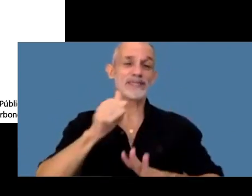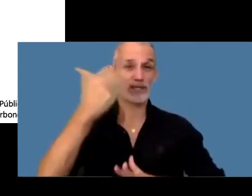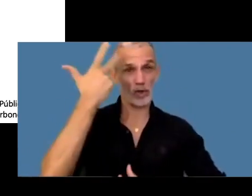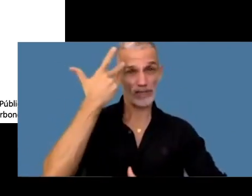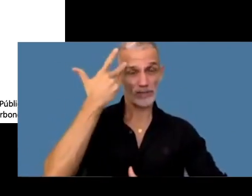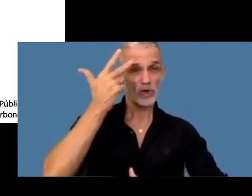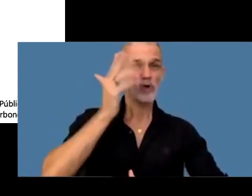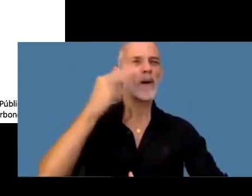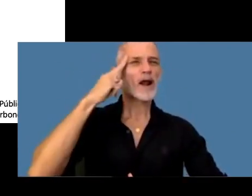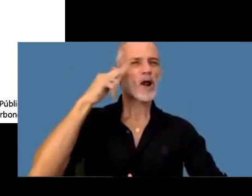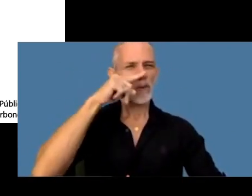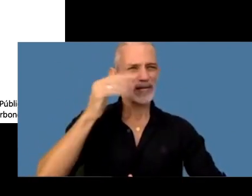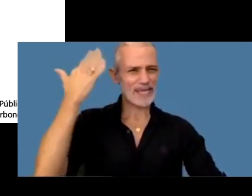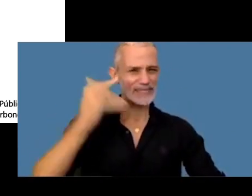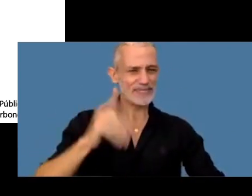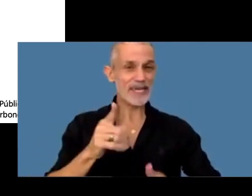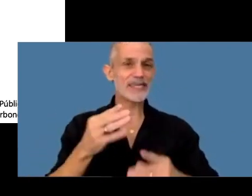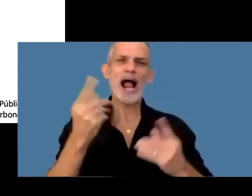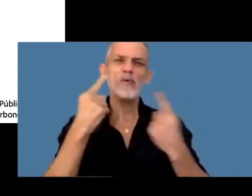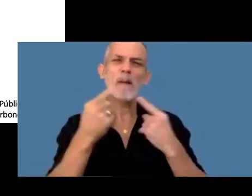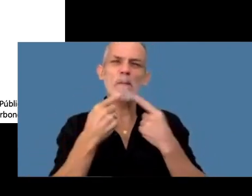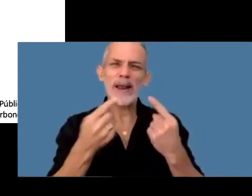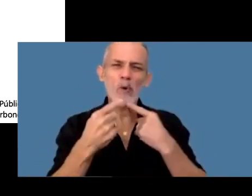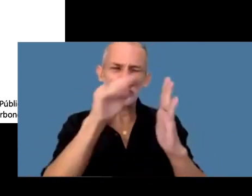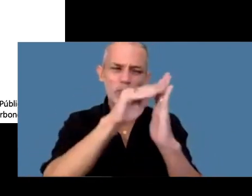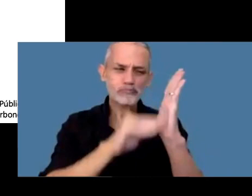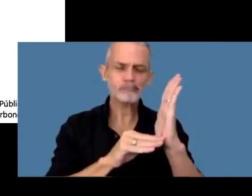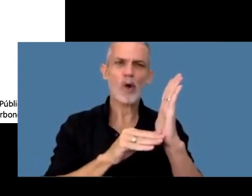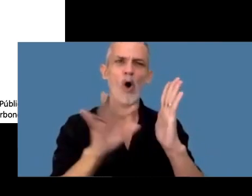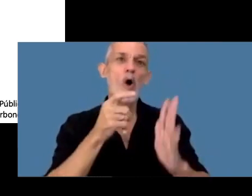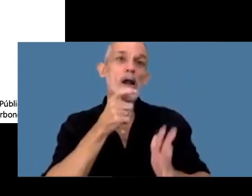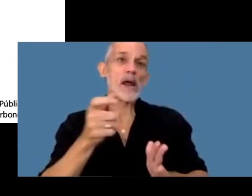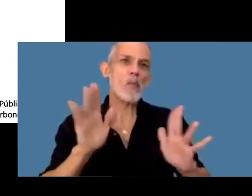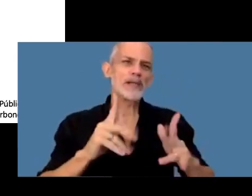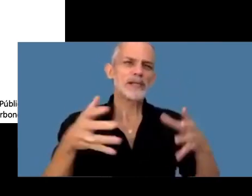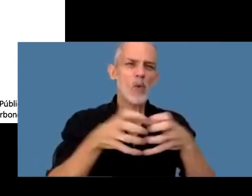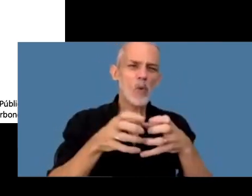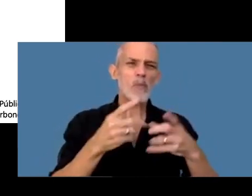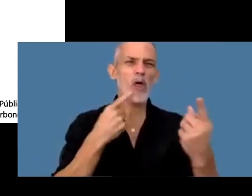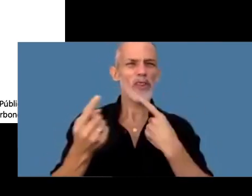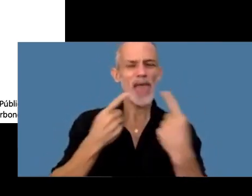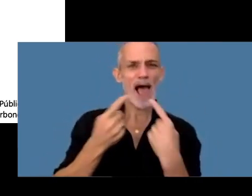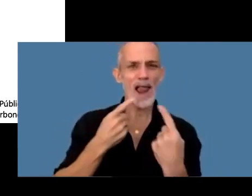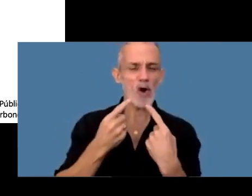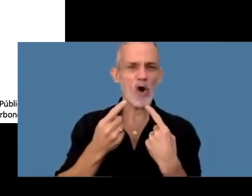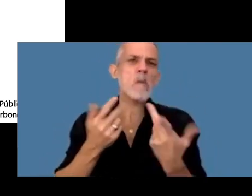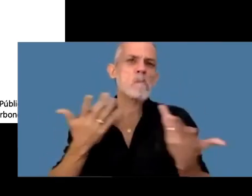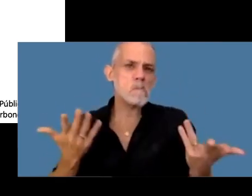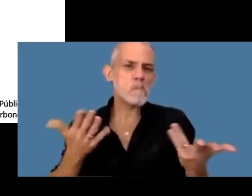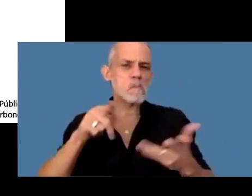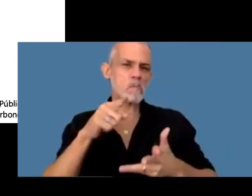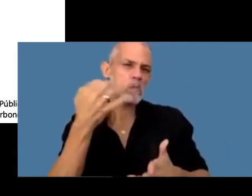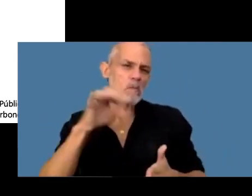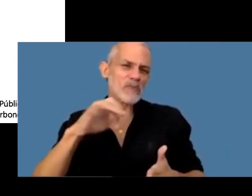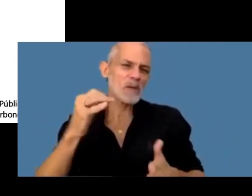618/97, algunas preguntas frecuentes o alguna respuesta en un grupo de diálogo, bien vendría que así sea